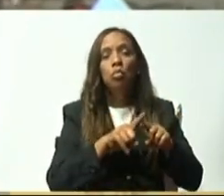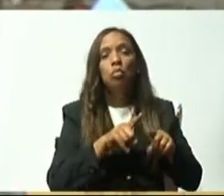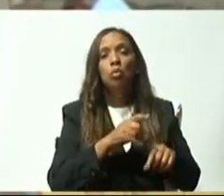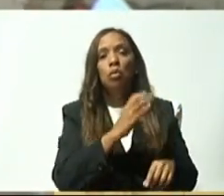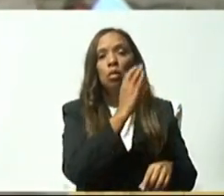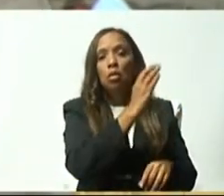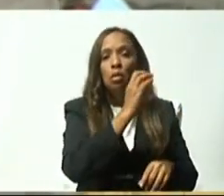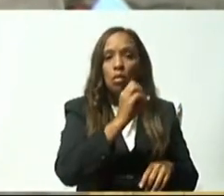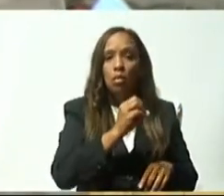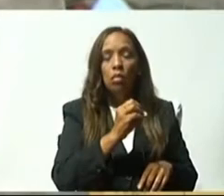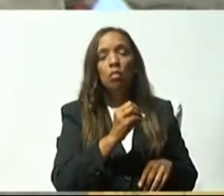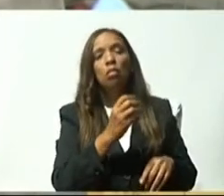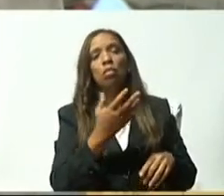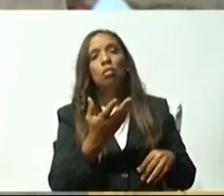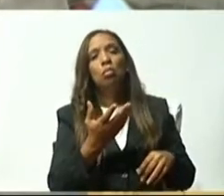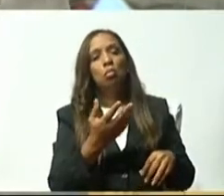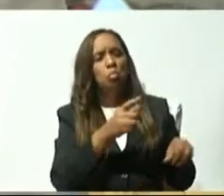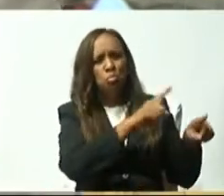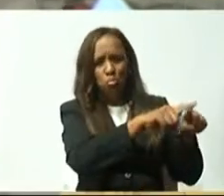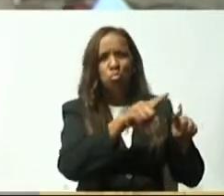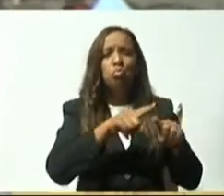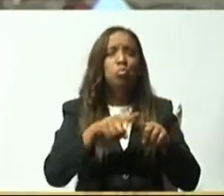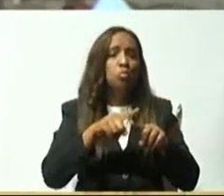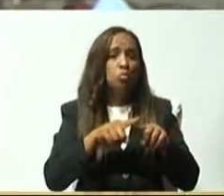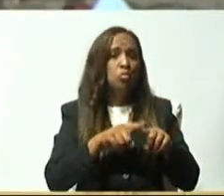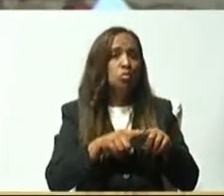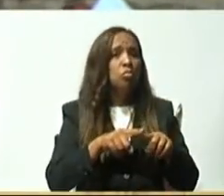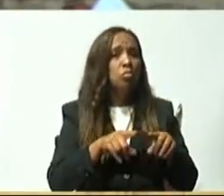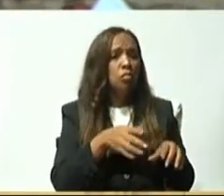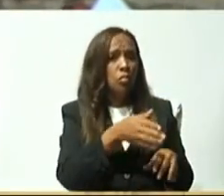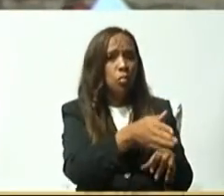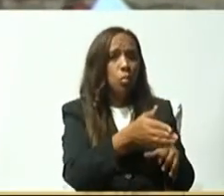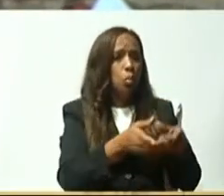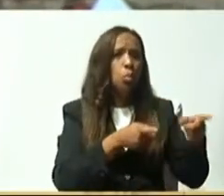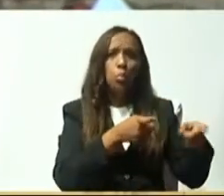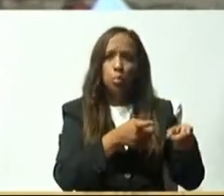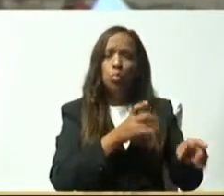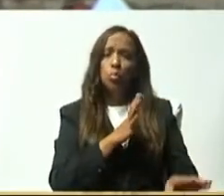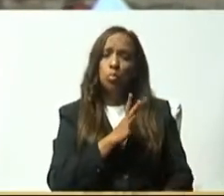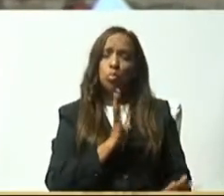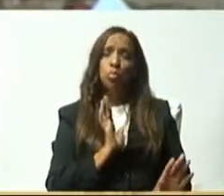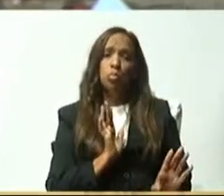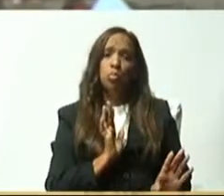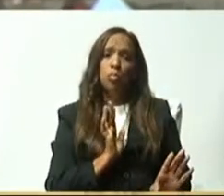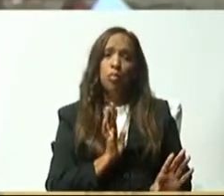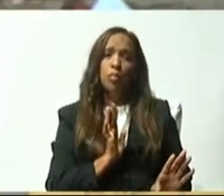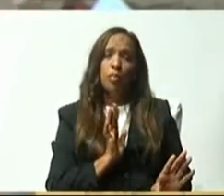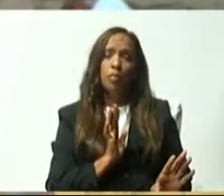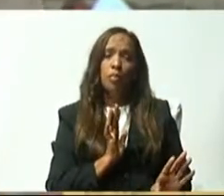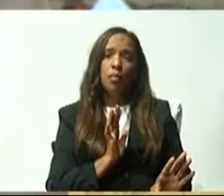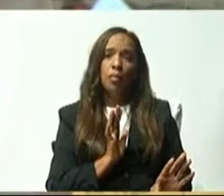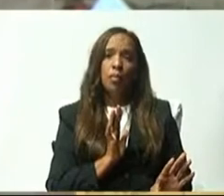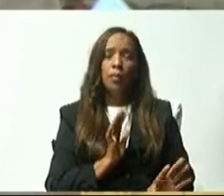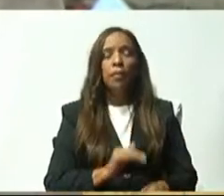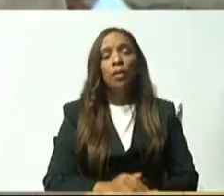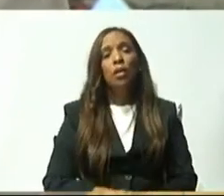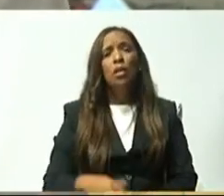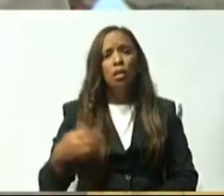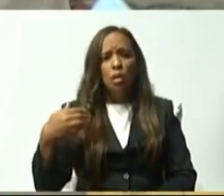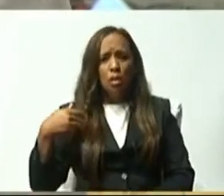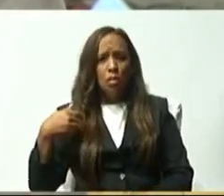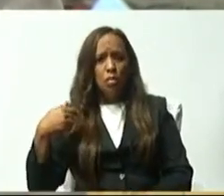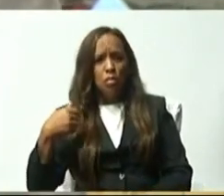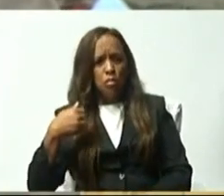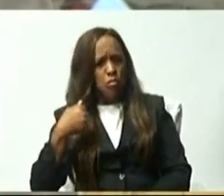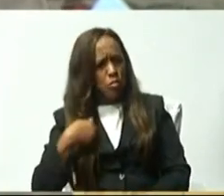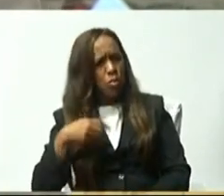Lo que significa que eso yo conozco de esa familia. Y no voy a cometer nunca la irresponsabilidad que